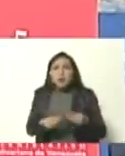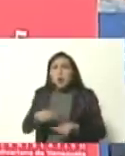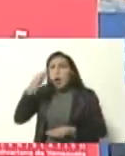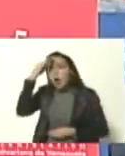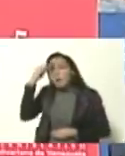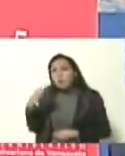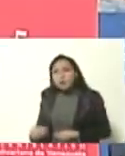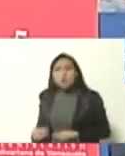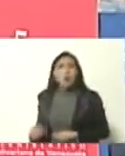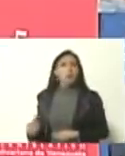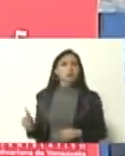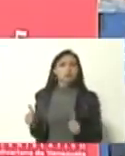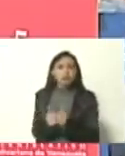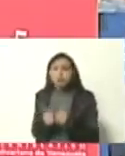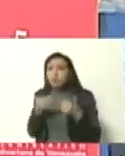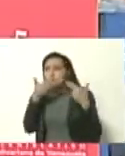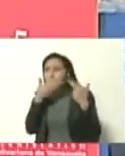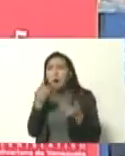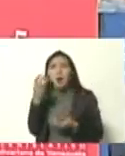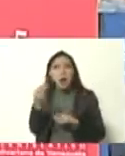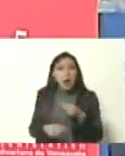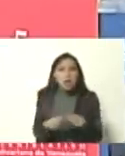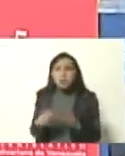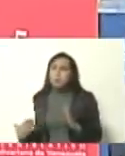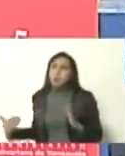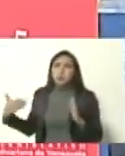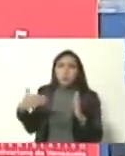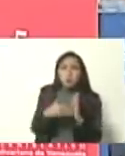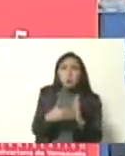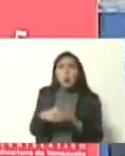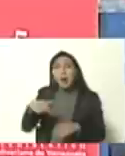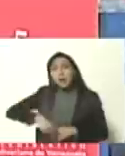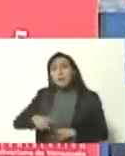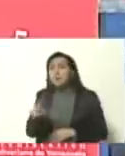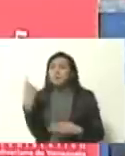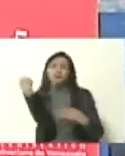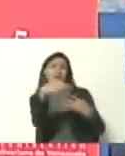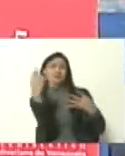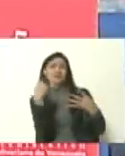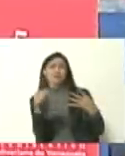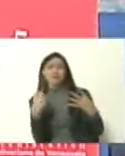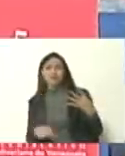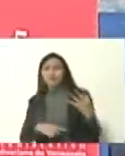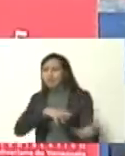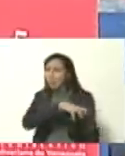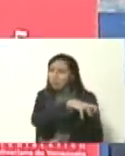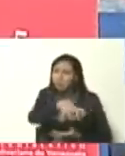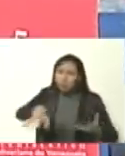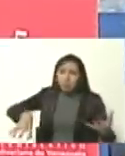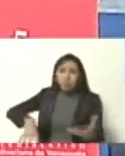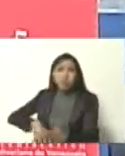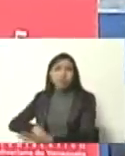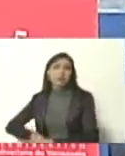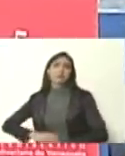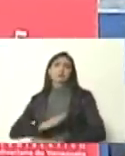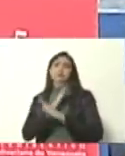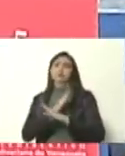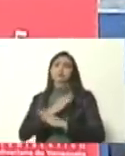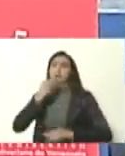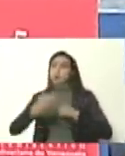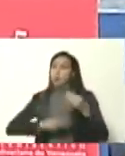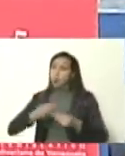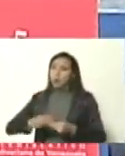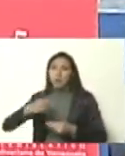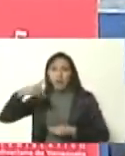o paramilitar contra instalaciones militares de Venezuela. Y para ustedes contar, y todas esas han sido yuguladas por la acción de